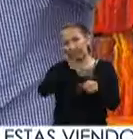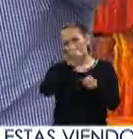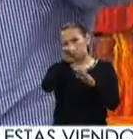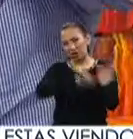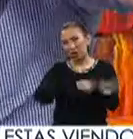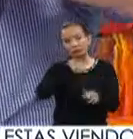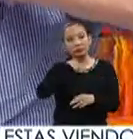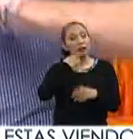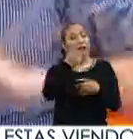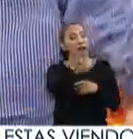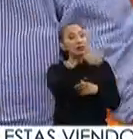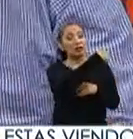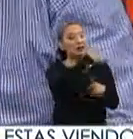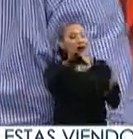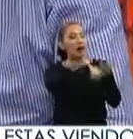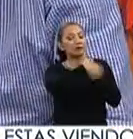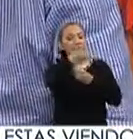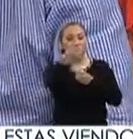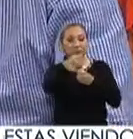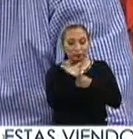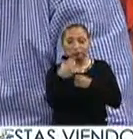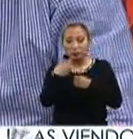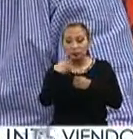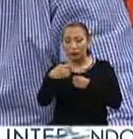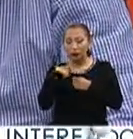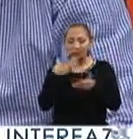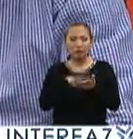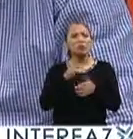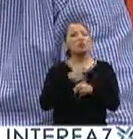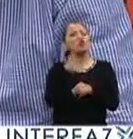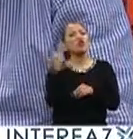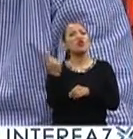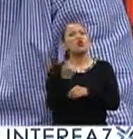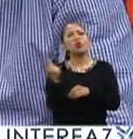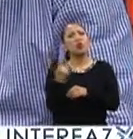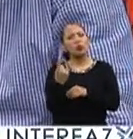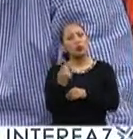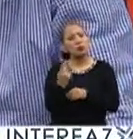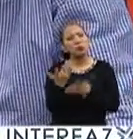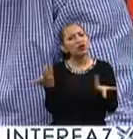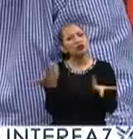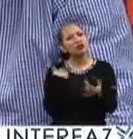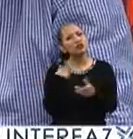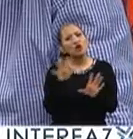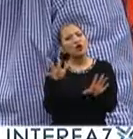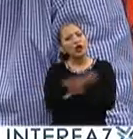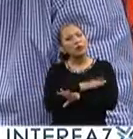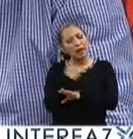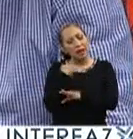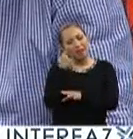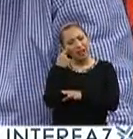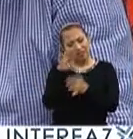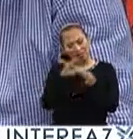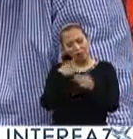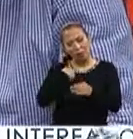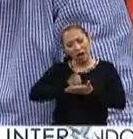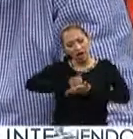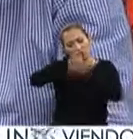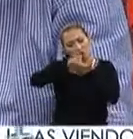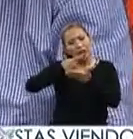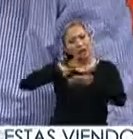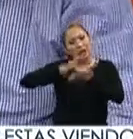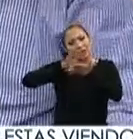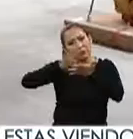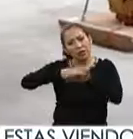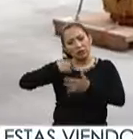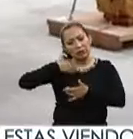me mandaron cada uno una carta diciendo por qué les había en qué los había cambiado esa participación y cuál había